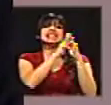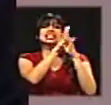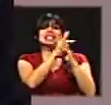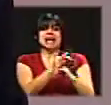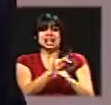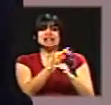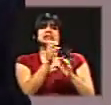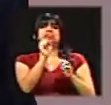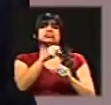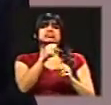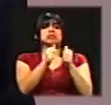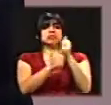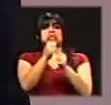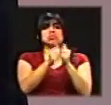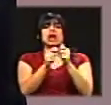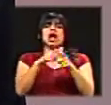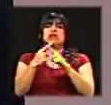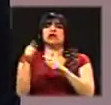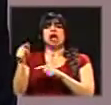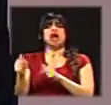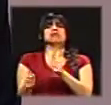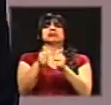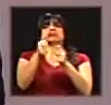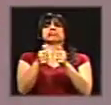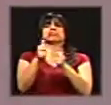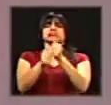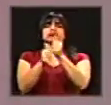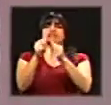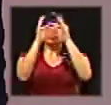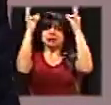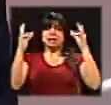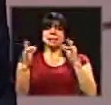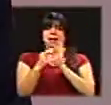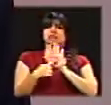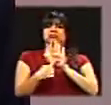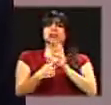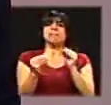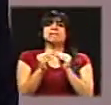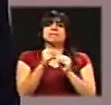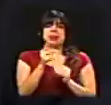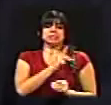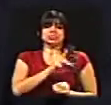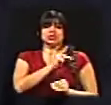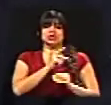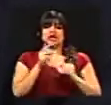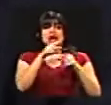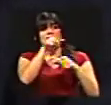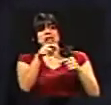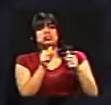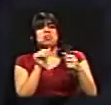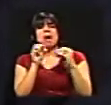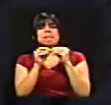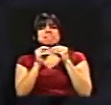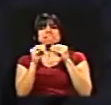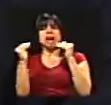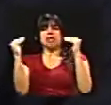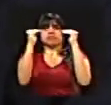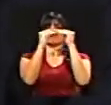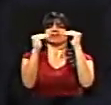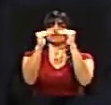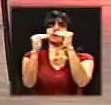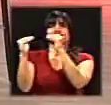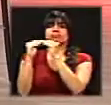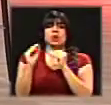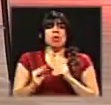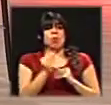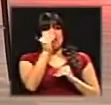hay caudillismo, bueno, yo puedo ser una opción para el caudillismo, es sumamente personalista, yo soy personalista, puedo encauzar todo esto con el tema de